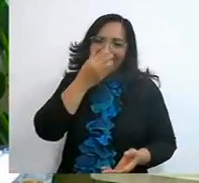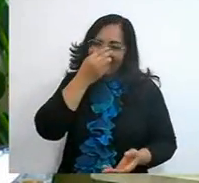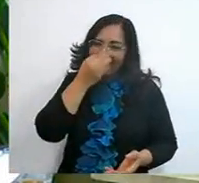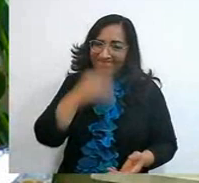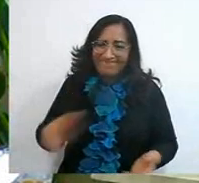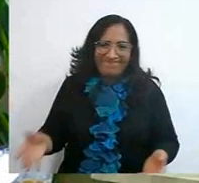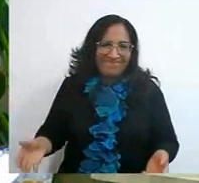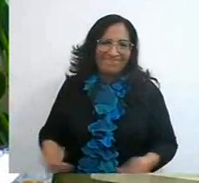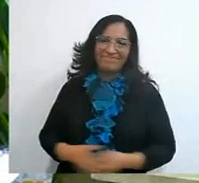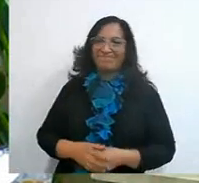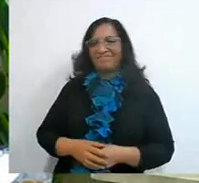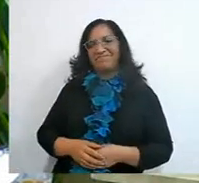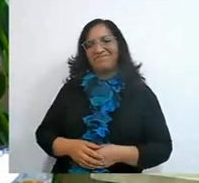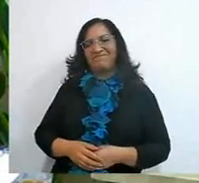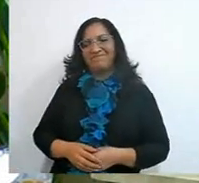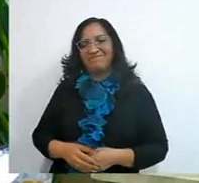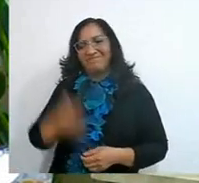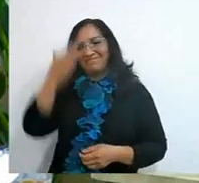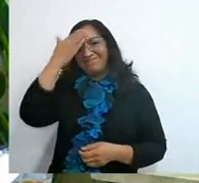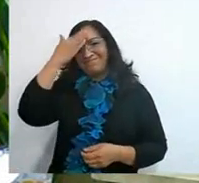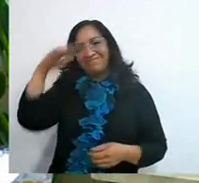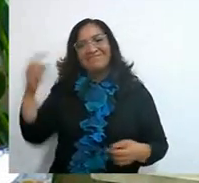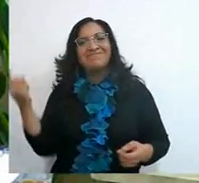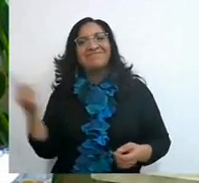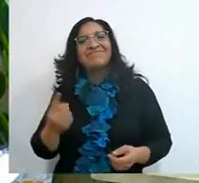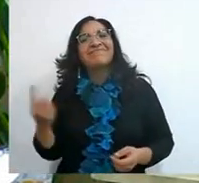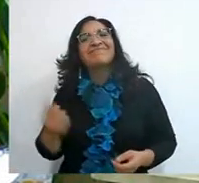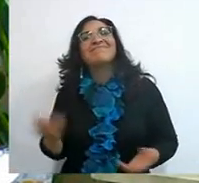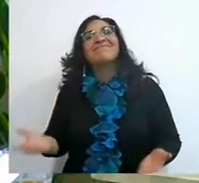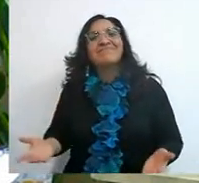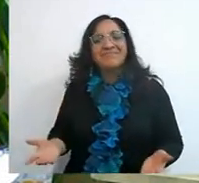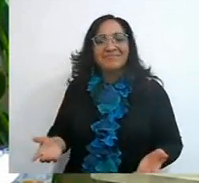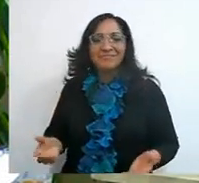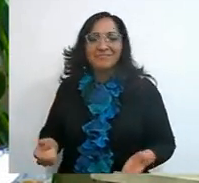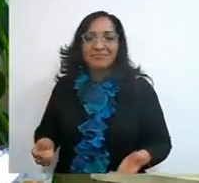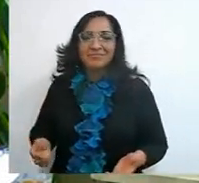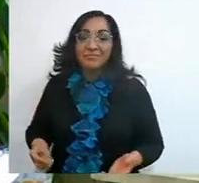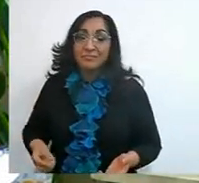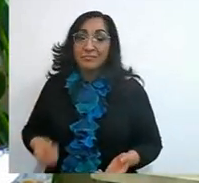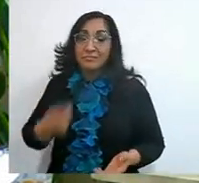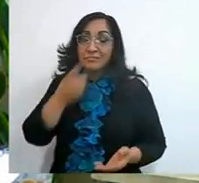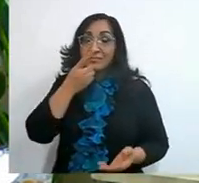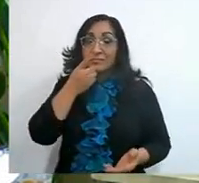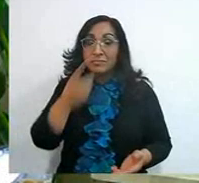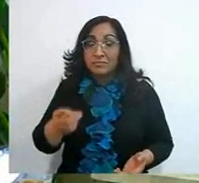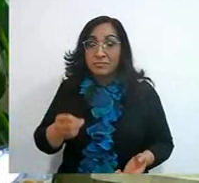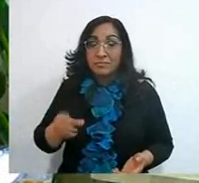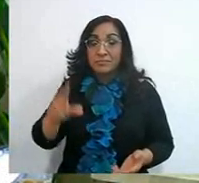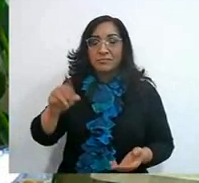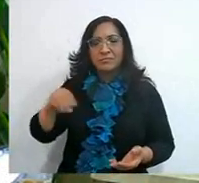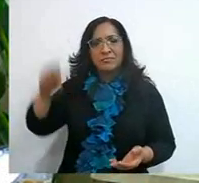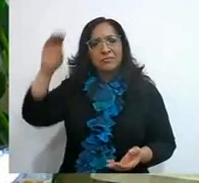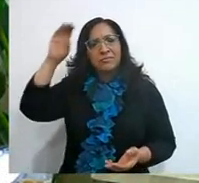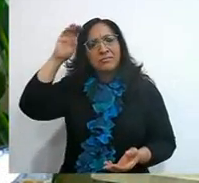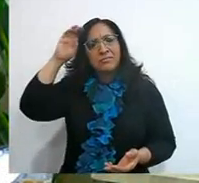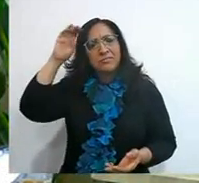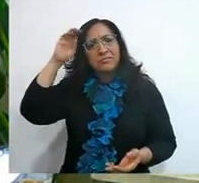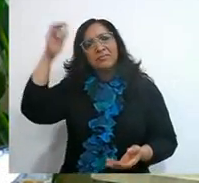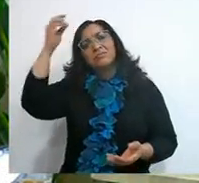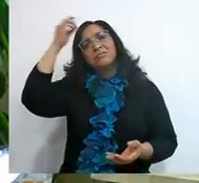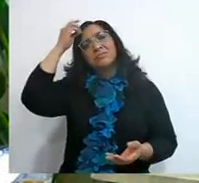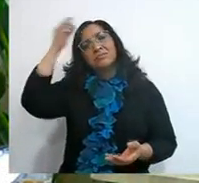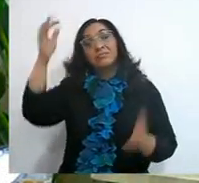favor. ¿Y sabe qué es lo más terrible? Negó al Señor que la